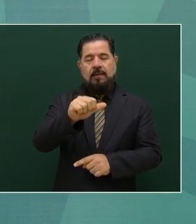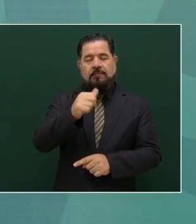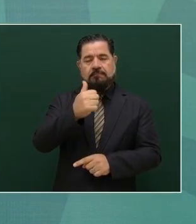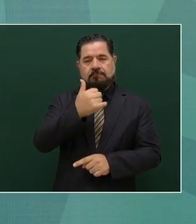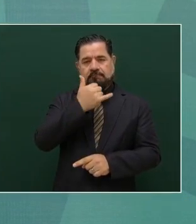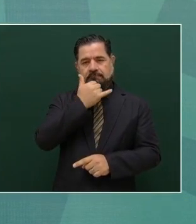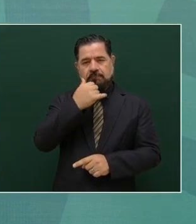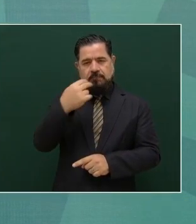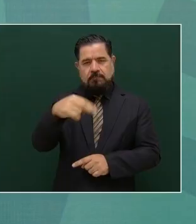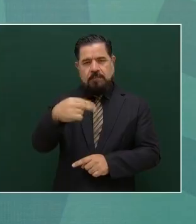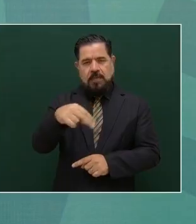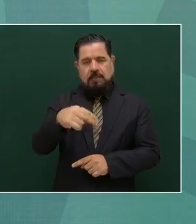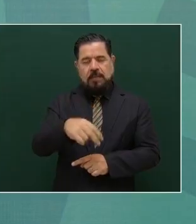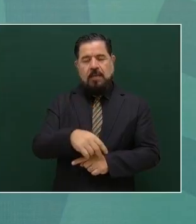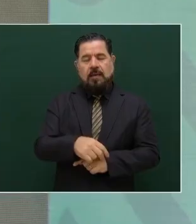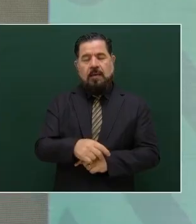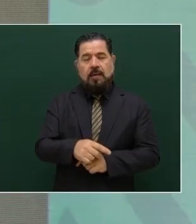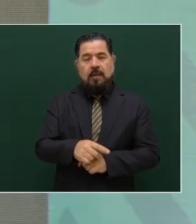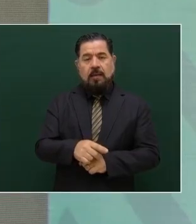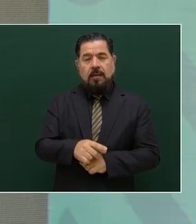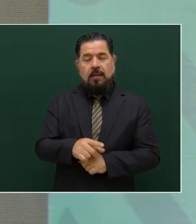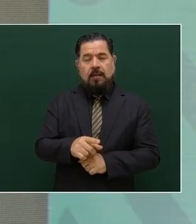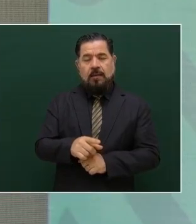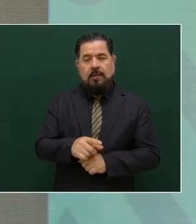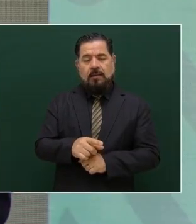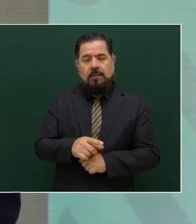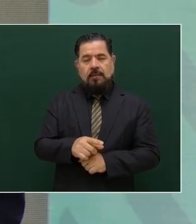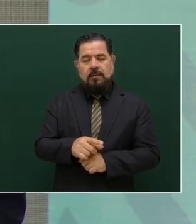es el